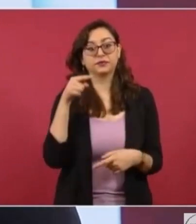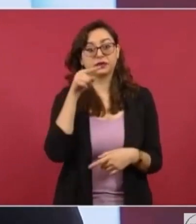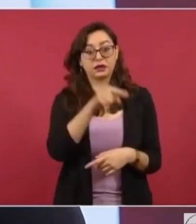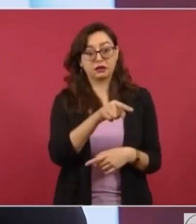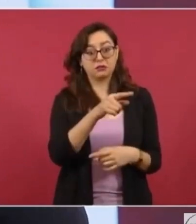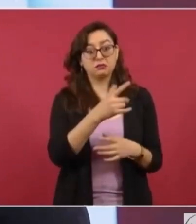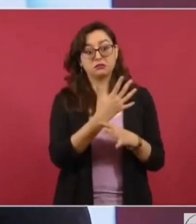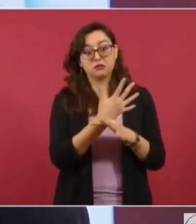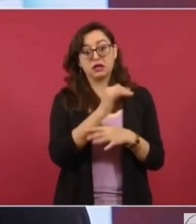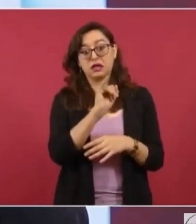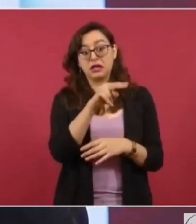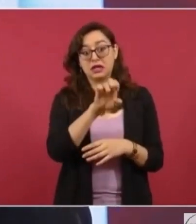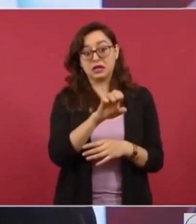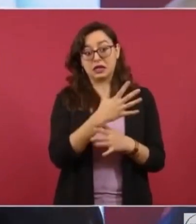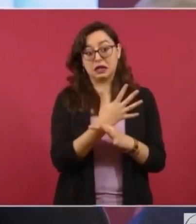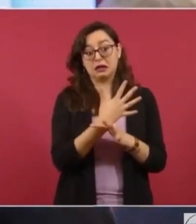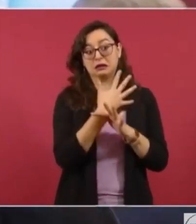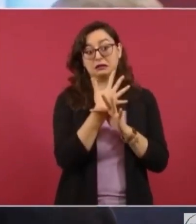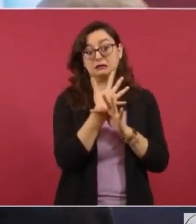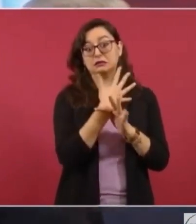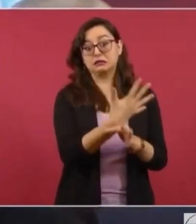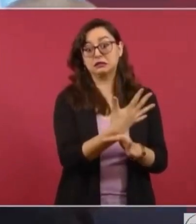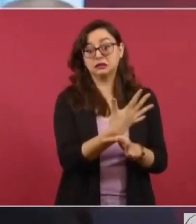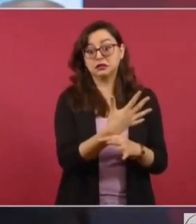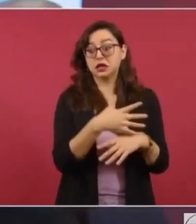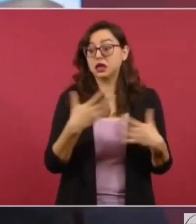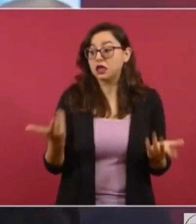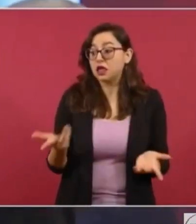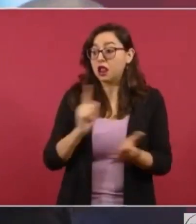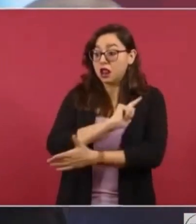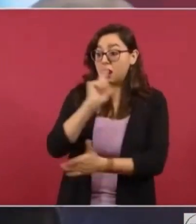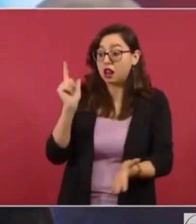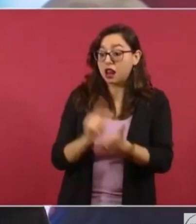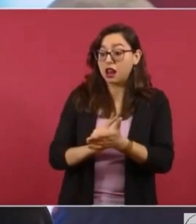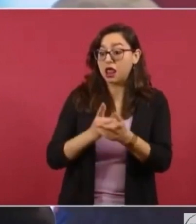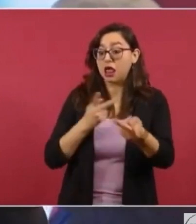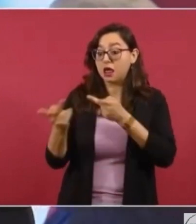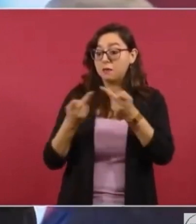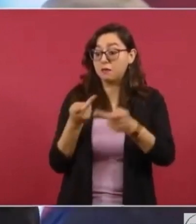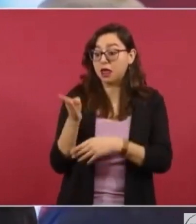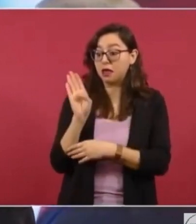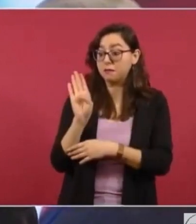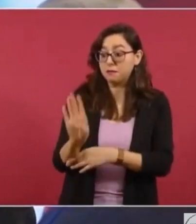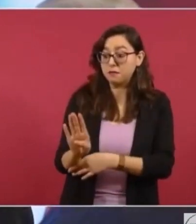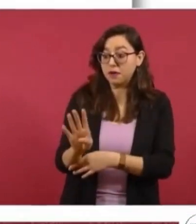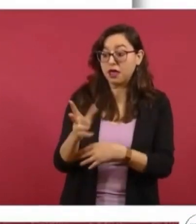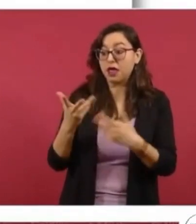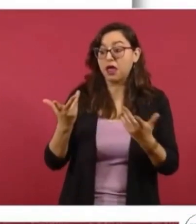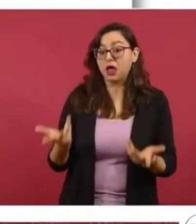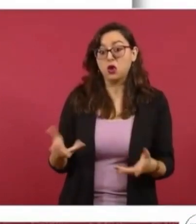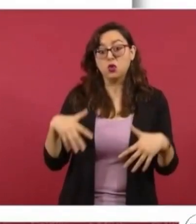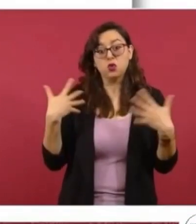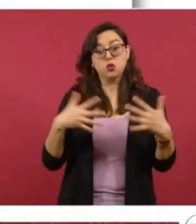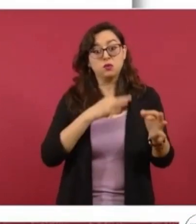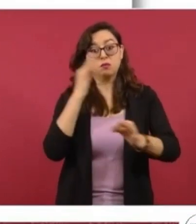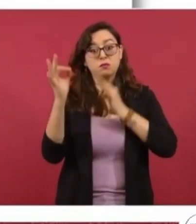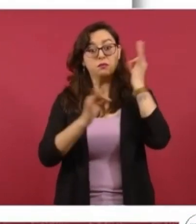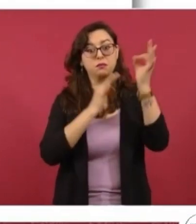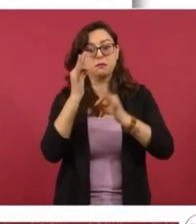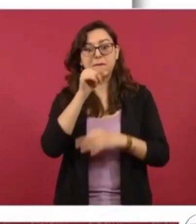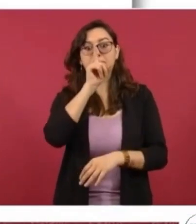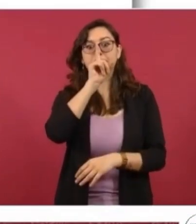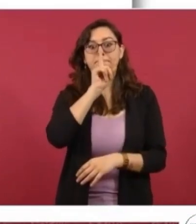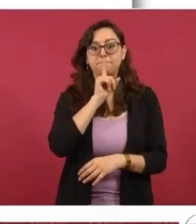narcoestado. Como parte de la desinformación, The Wall Street Journal, diario estadounidense